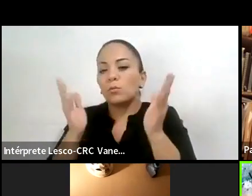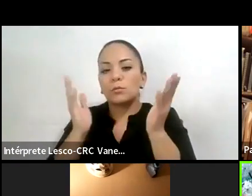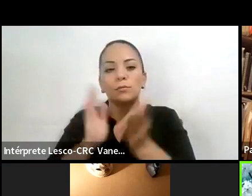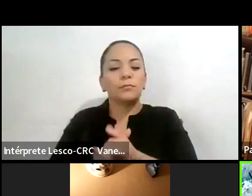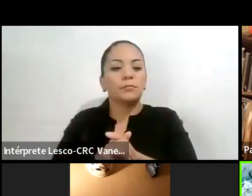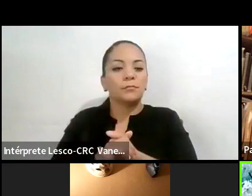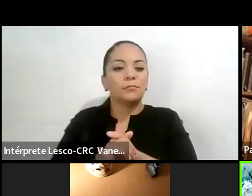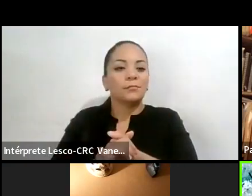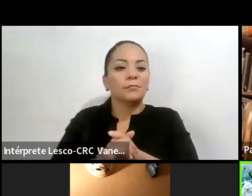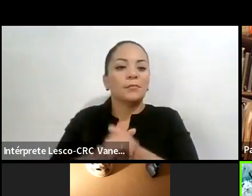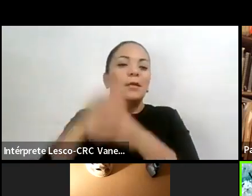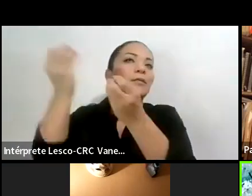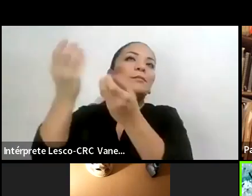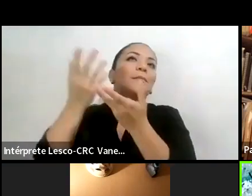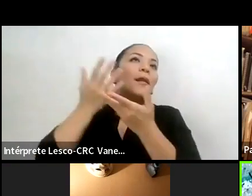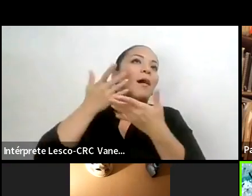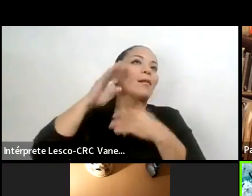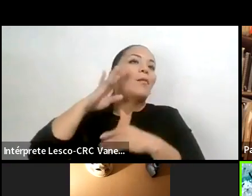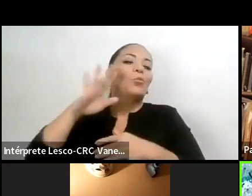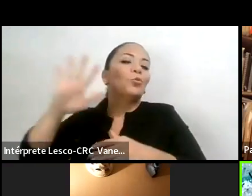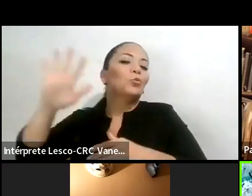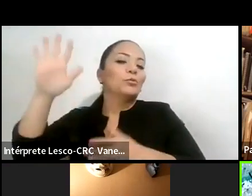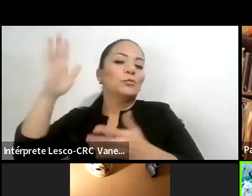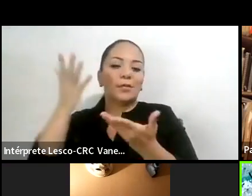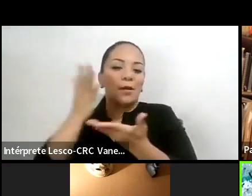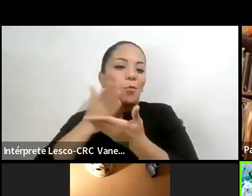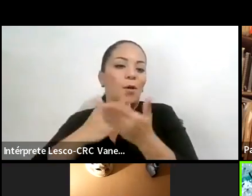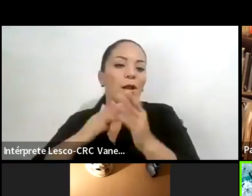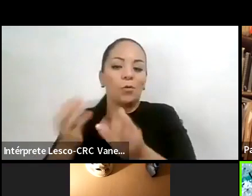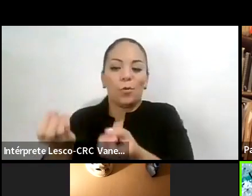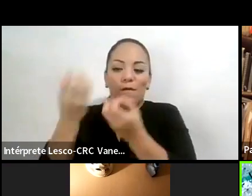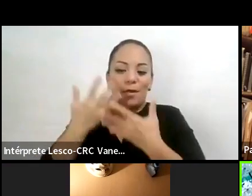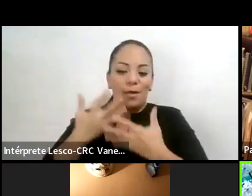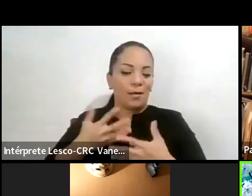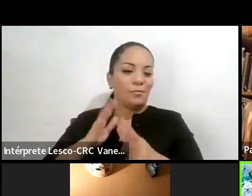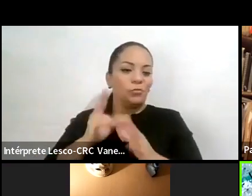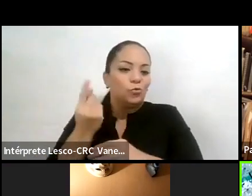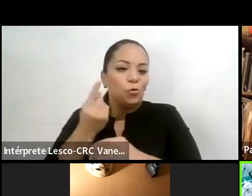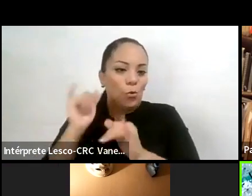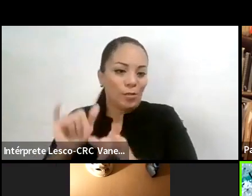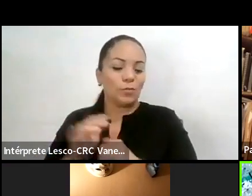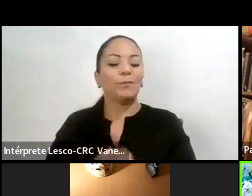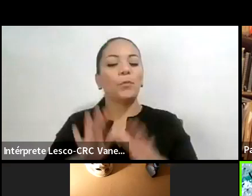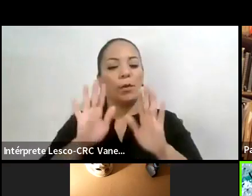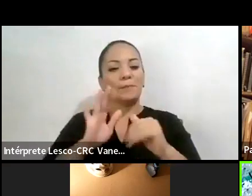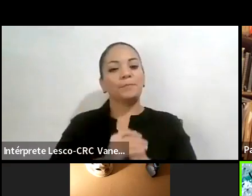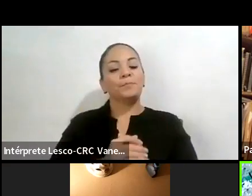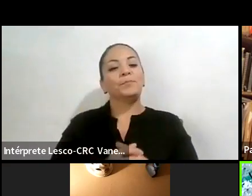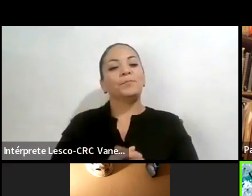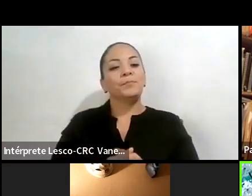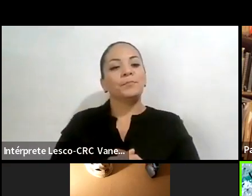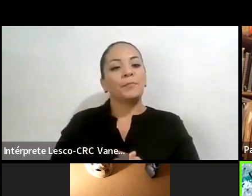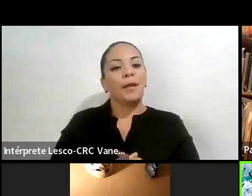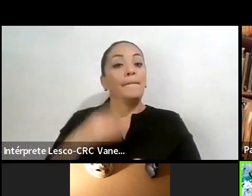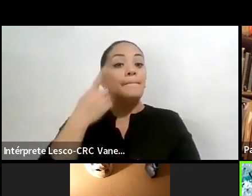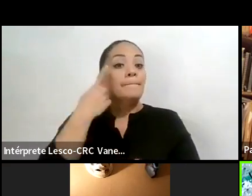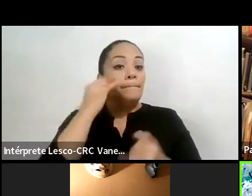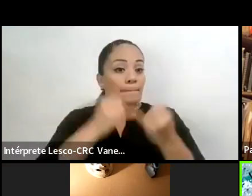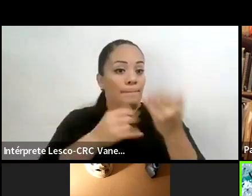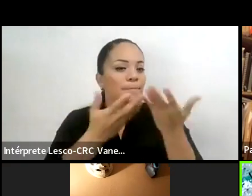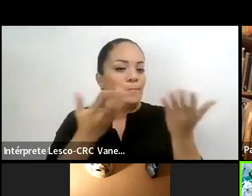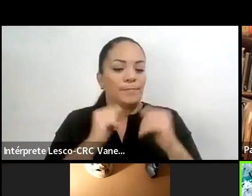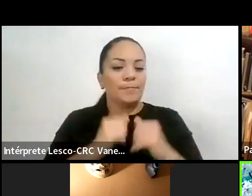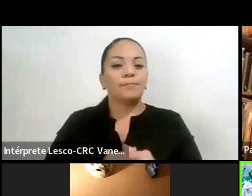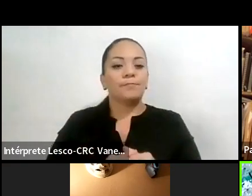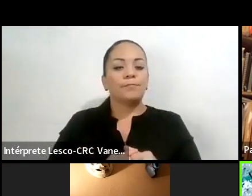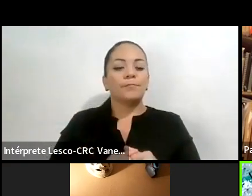pueda inspirar la musa y venga hacia nosotros o nosotras. Finalmente, en cuanto al